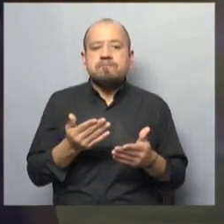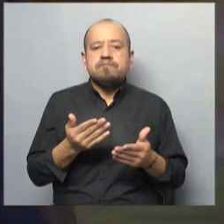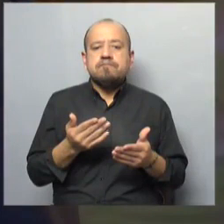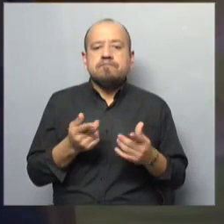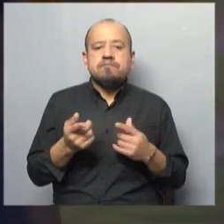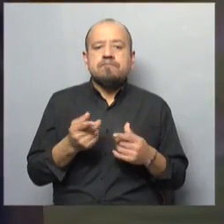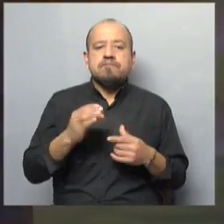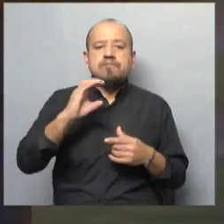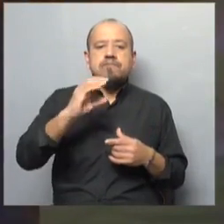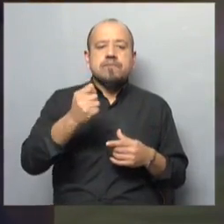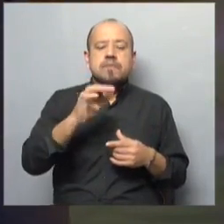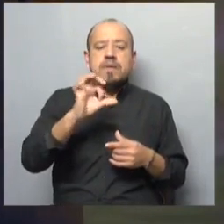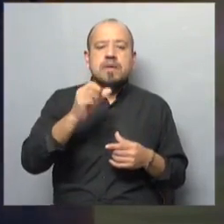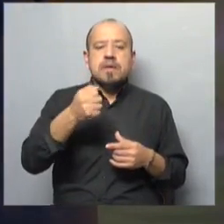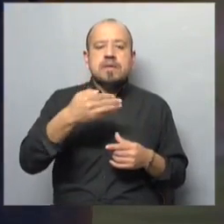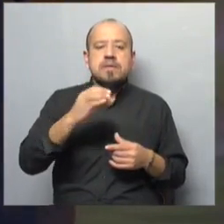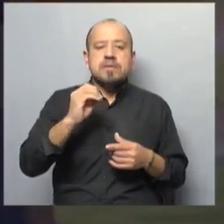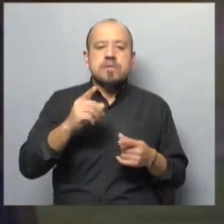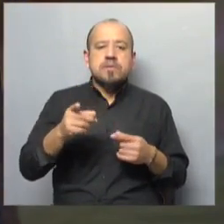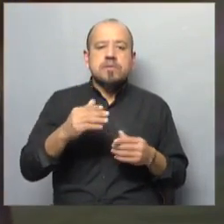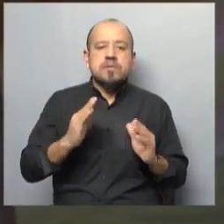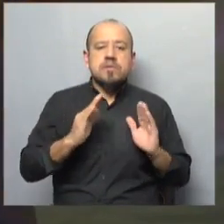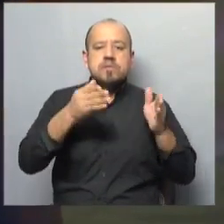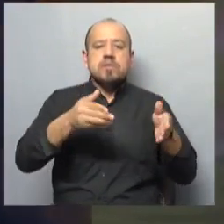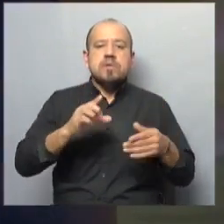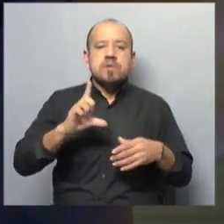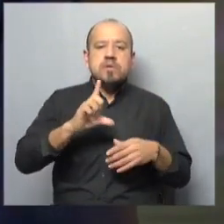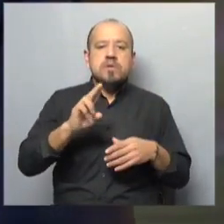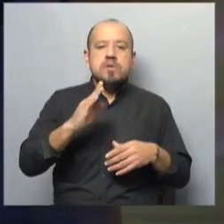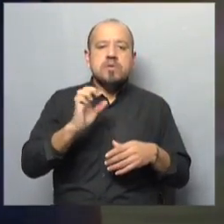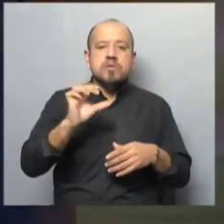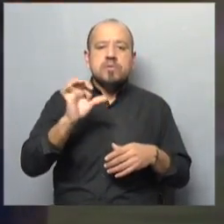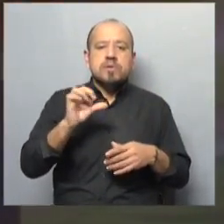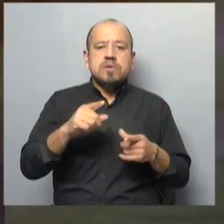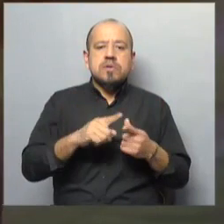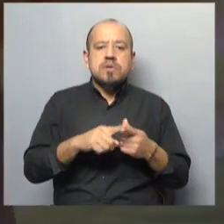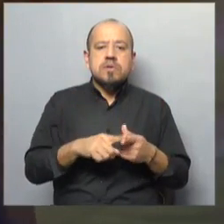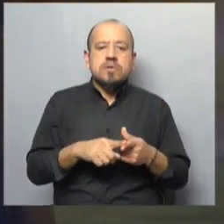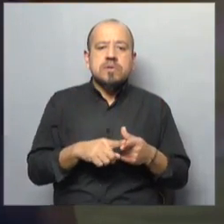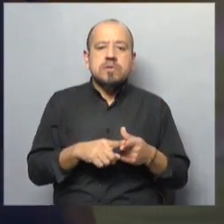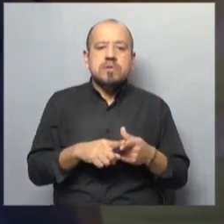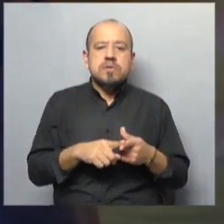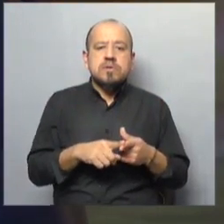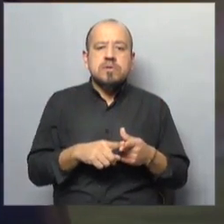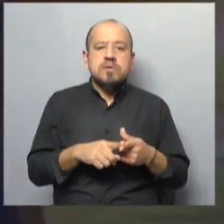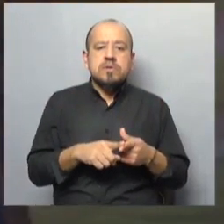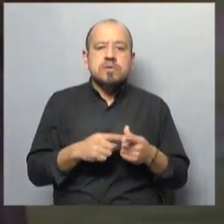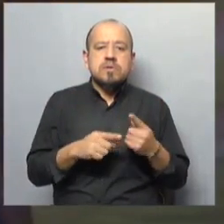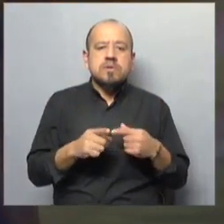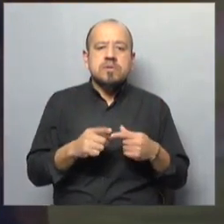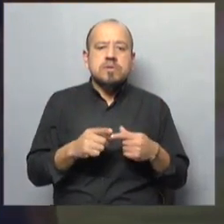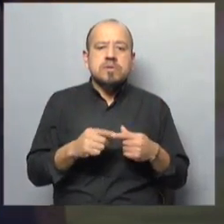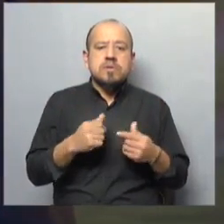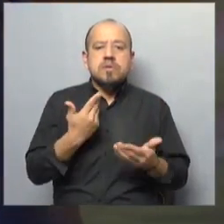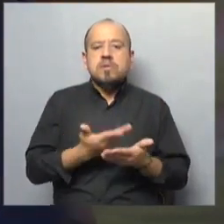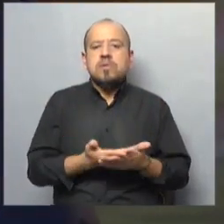el barrio Casabó, el puente de Yupes, puede también estar, te digo,